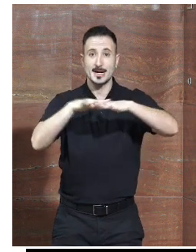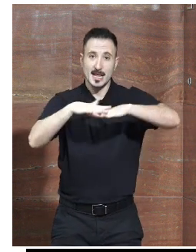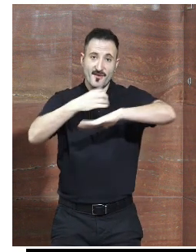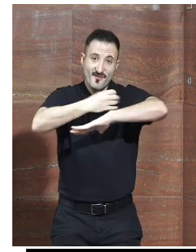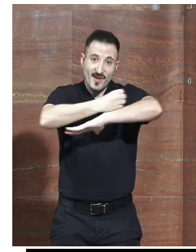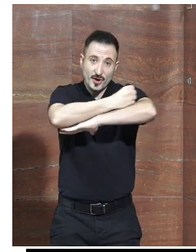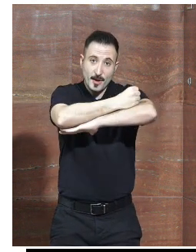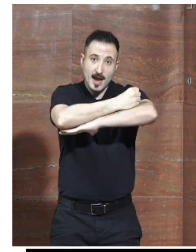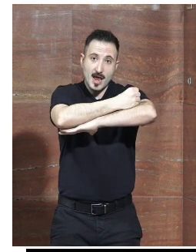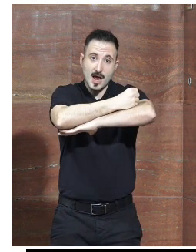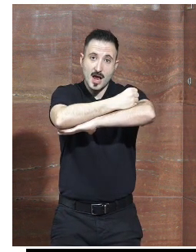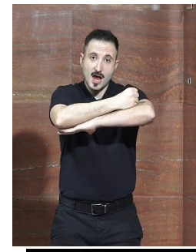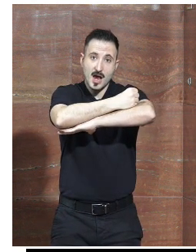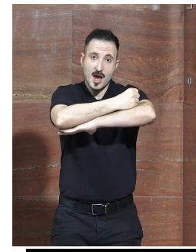ferroviarias